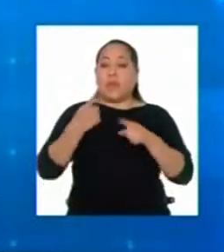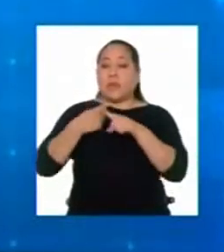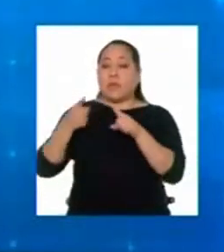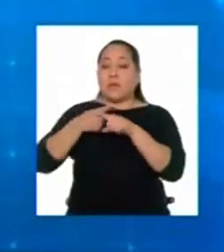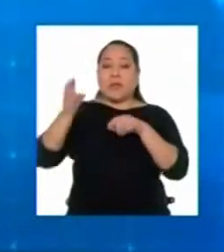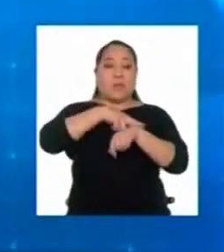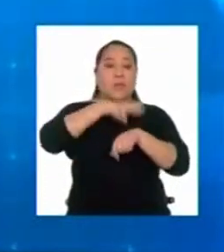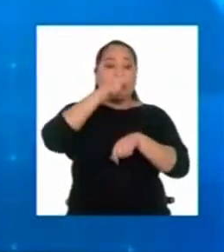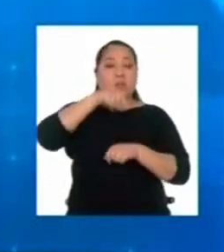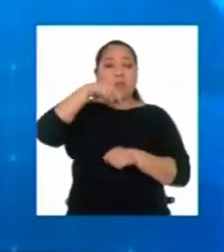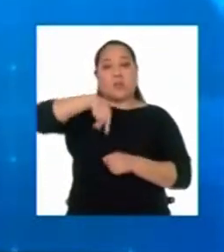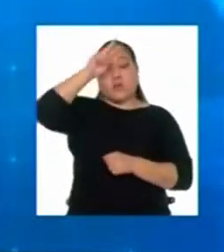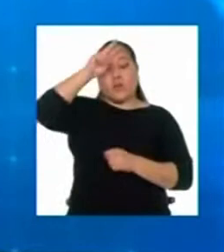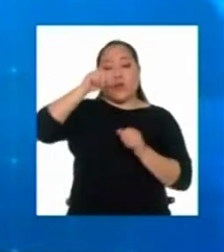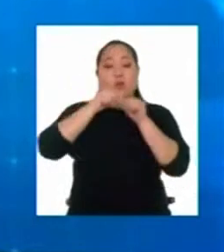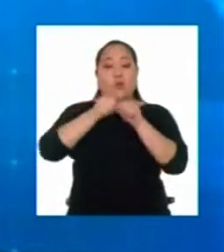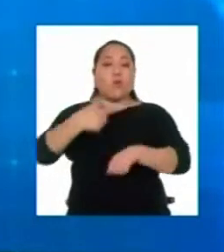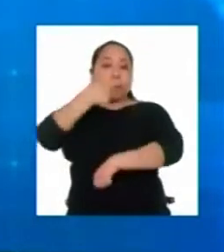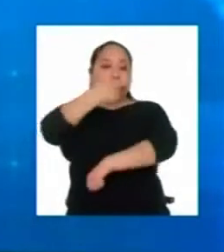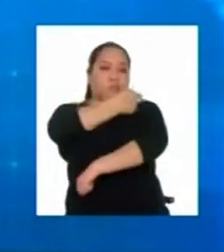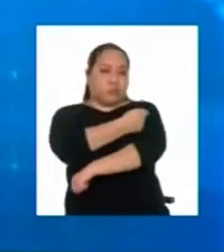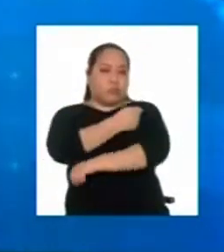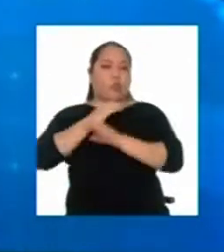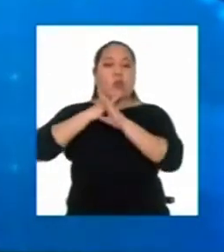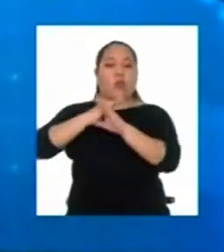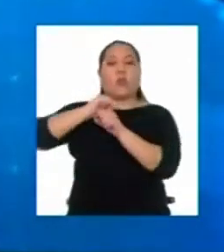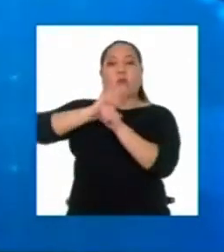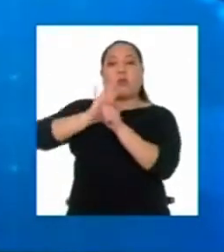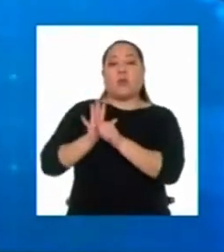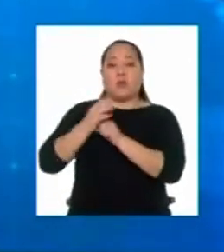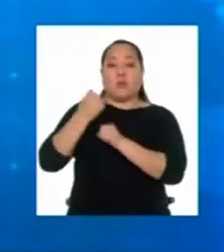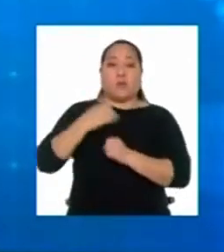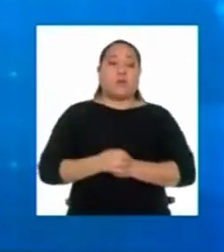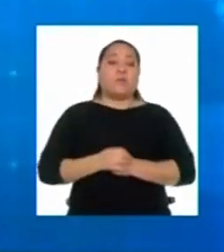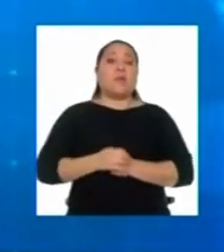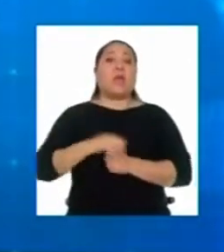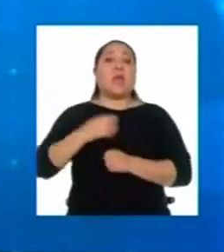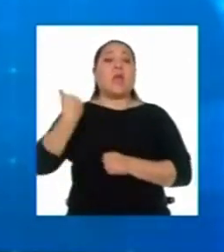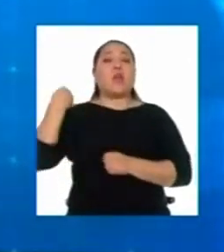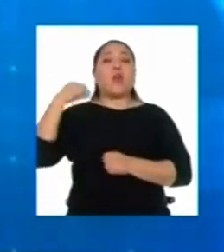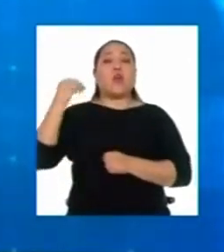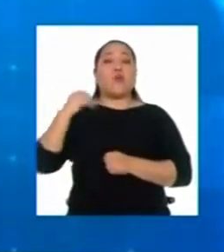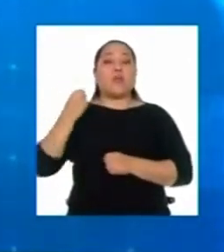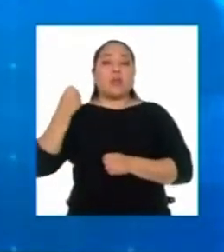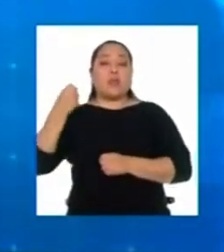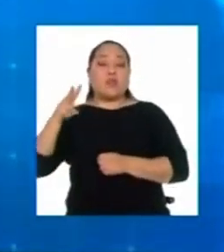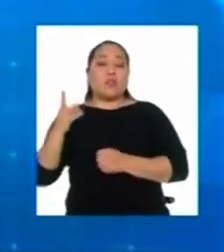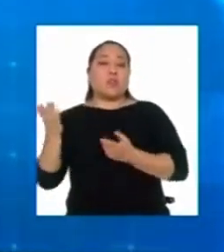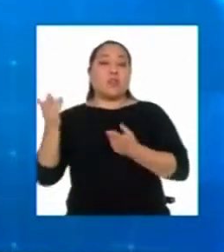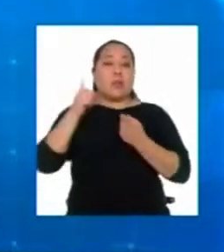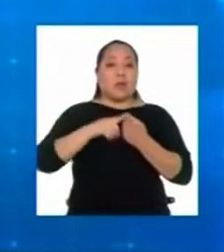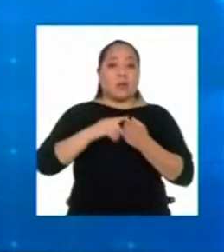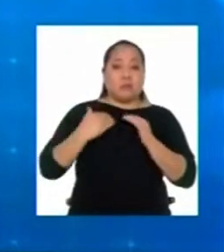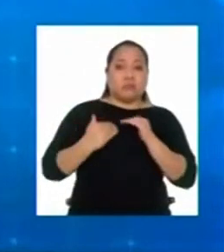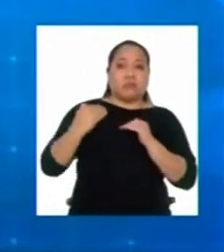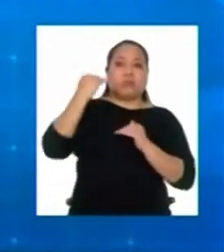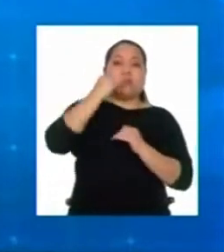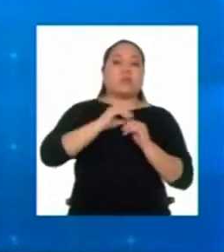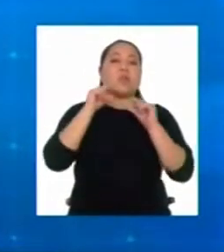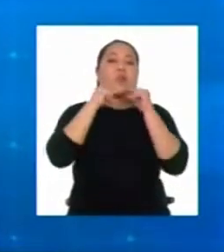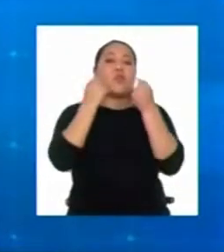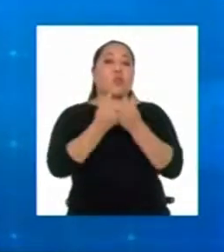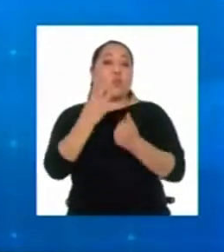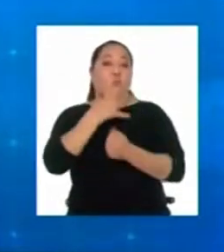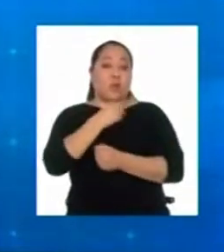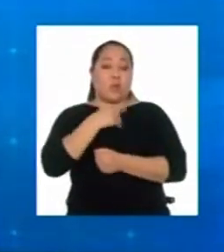En distintas regiones del Perú continúa la aplicación de dosis contra la COVID-19 en adolescentes de 12 años a más. Este grupo etario acudió